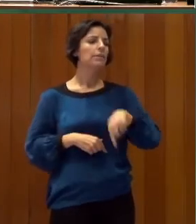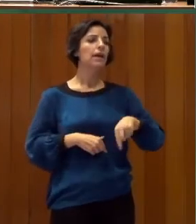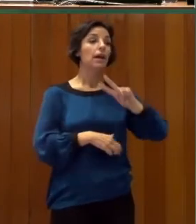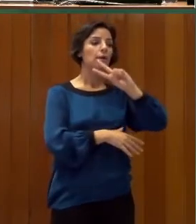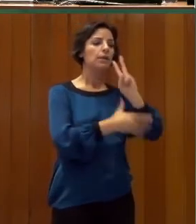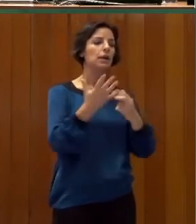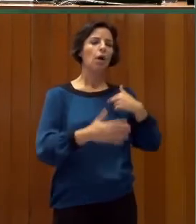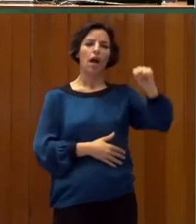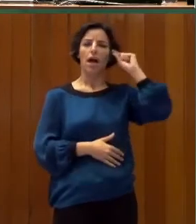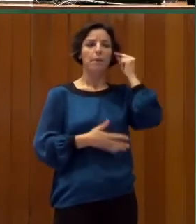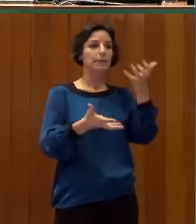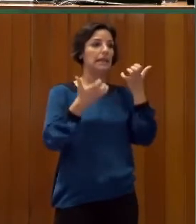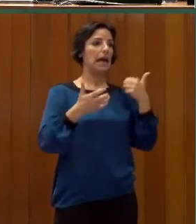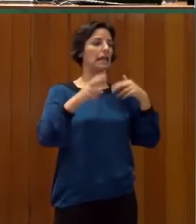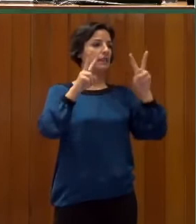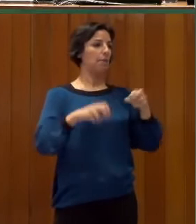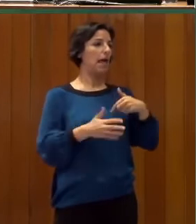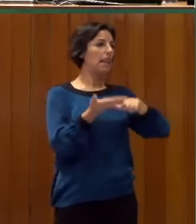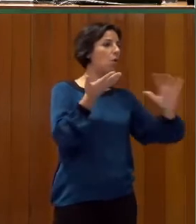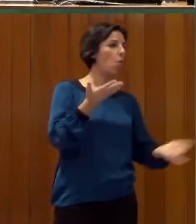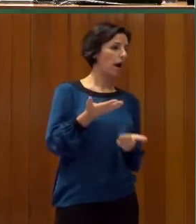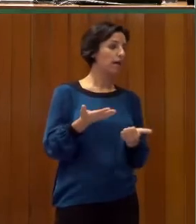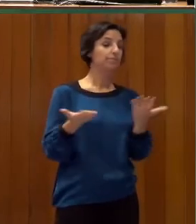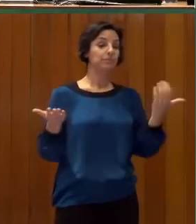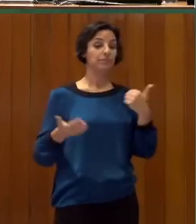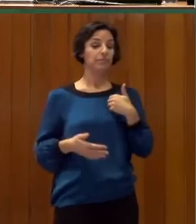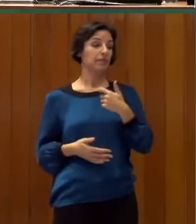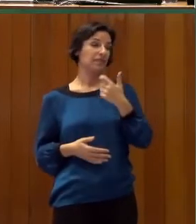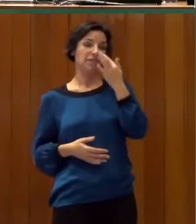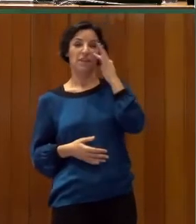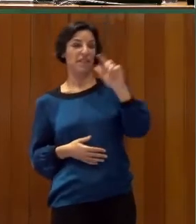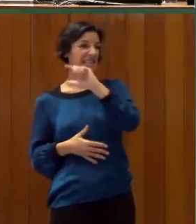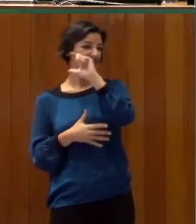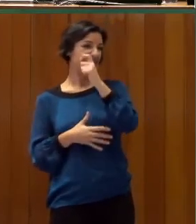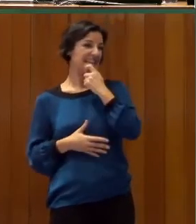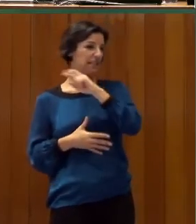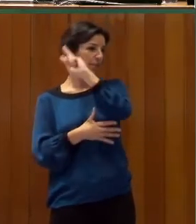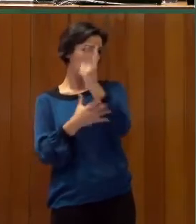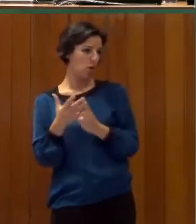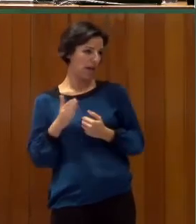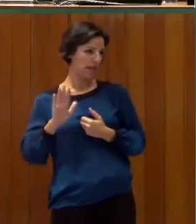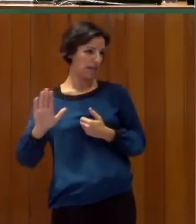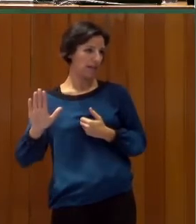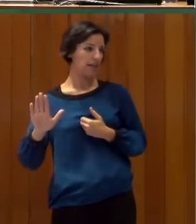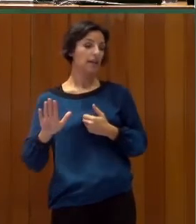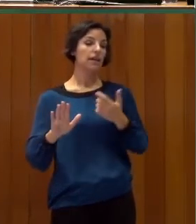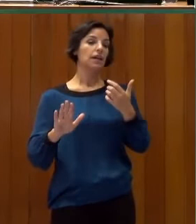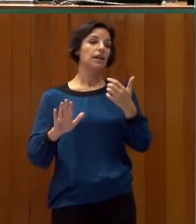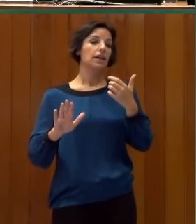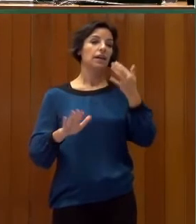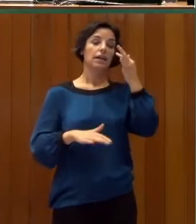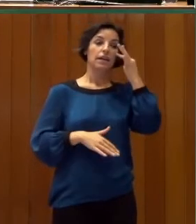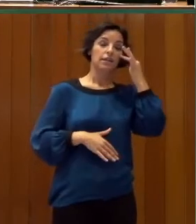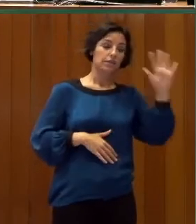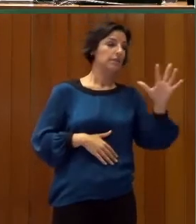muestra estuvo compuesta por monolingües francófonos y anglófonos jóvenes y mayores y bilingües francés-inglés jóvenes